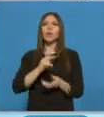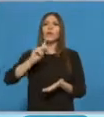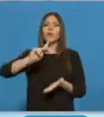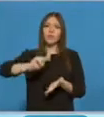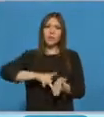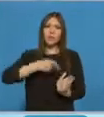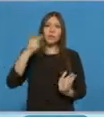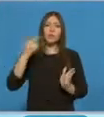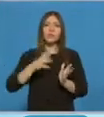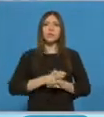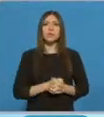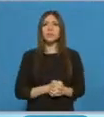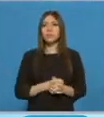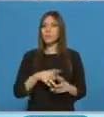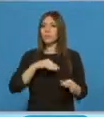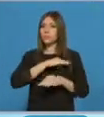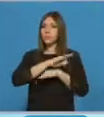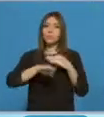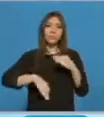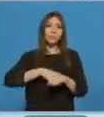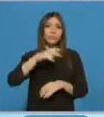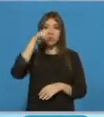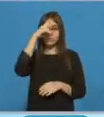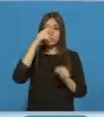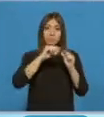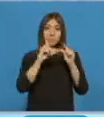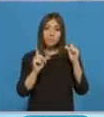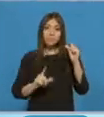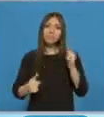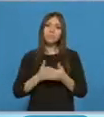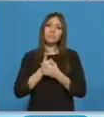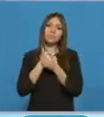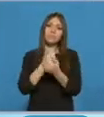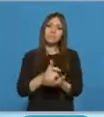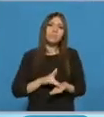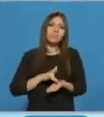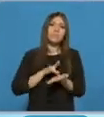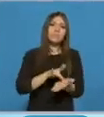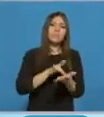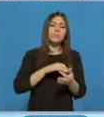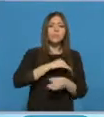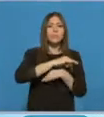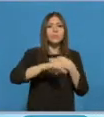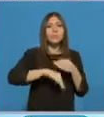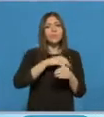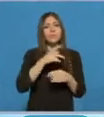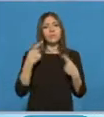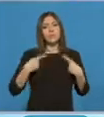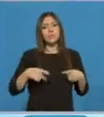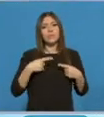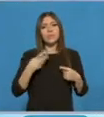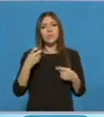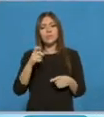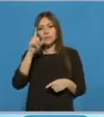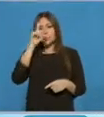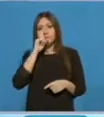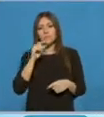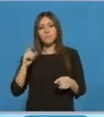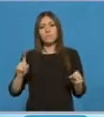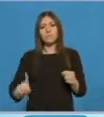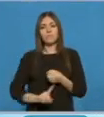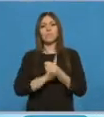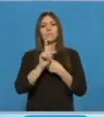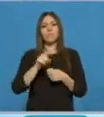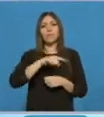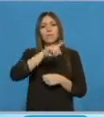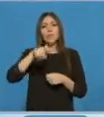nuevamente todo el país se está solidarizando con nuestros hermanos de estos estados que fueron afectados por el terremoto.